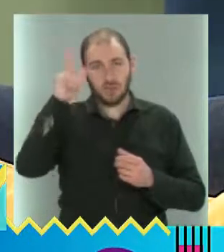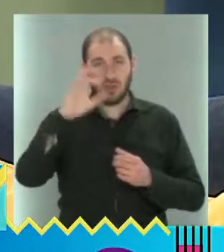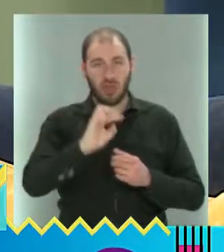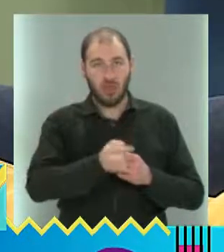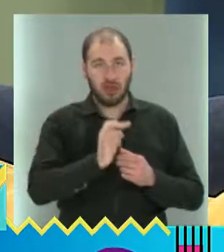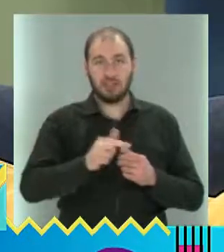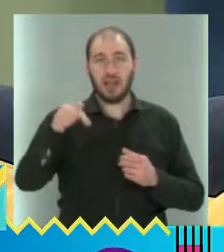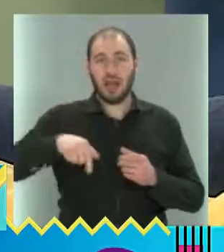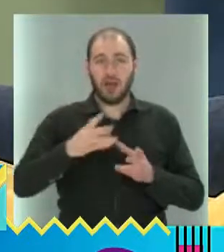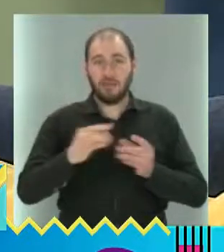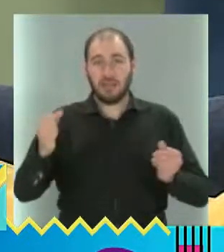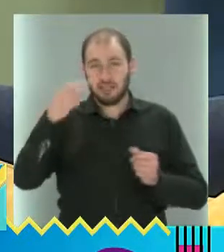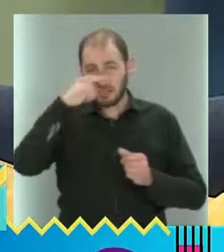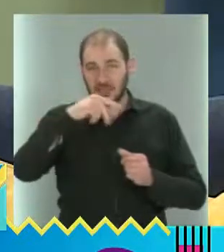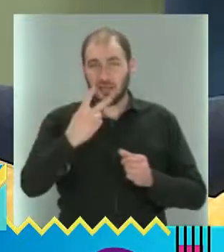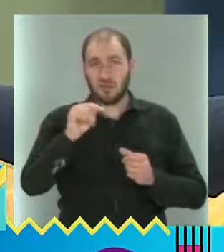66,58 dólares y hoy cerró a